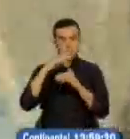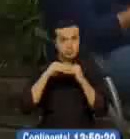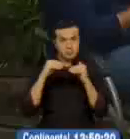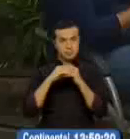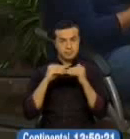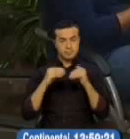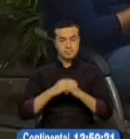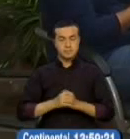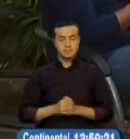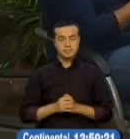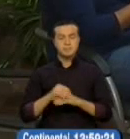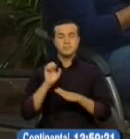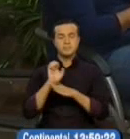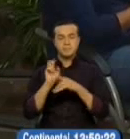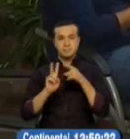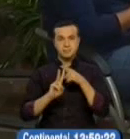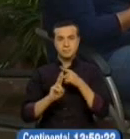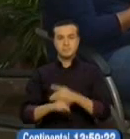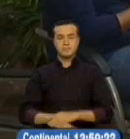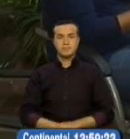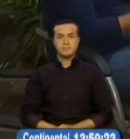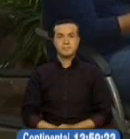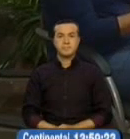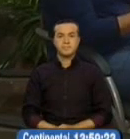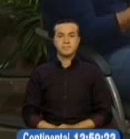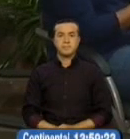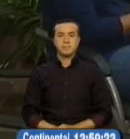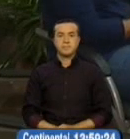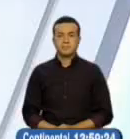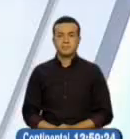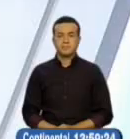$681 millones. Mirta Carrillo, Ecuador TV.